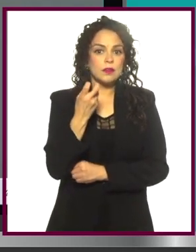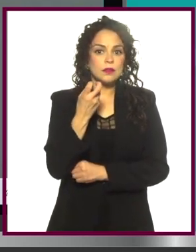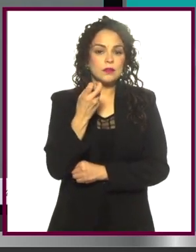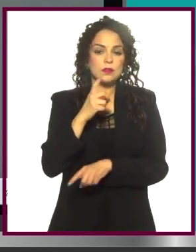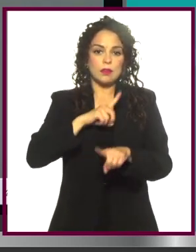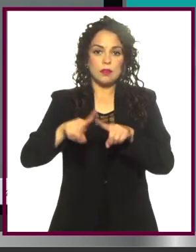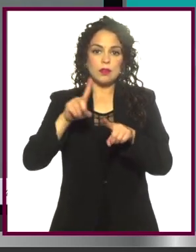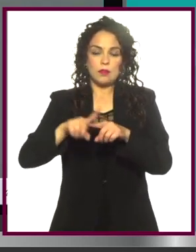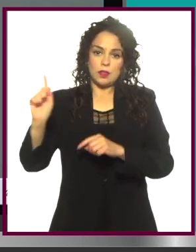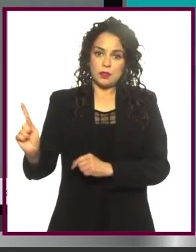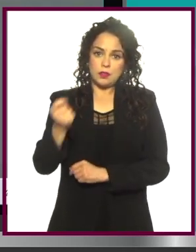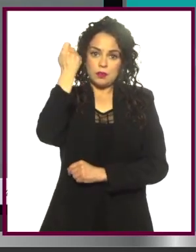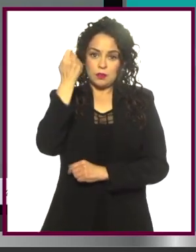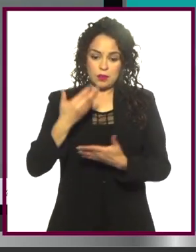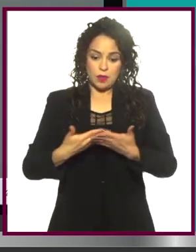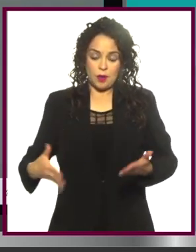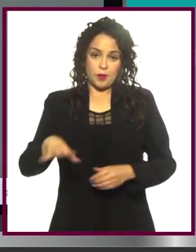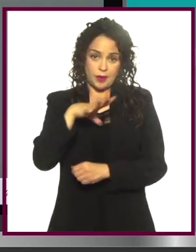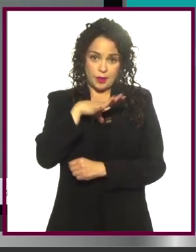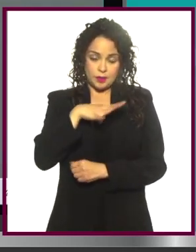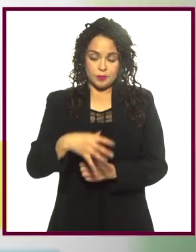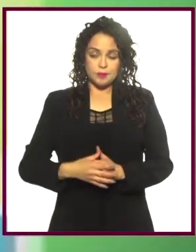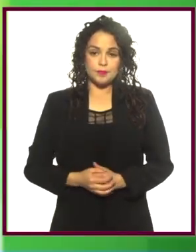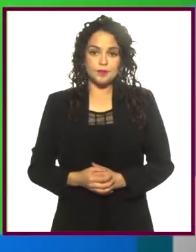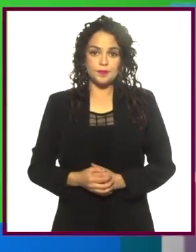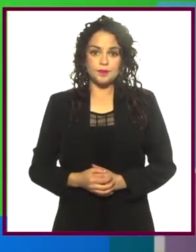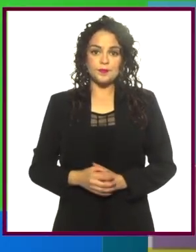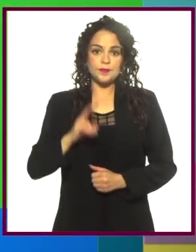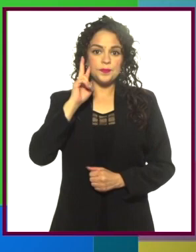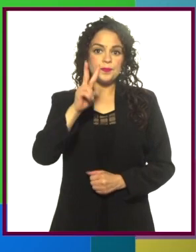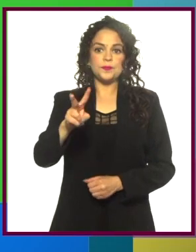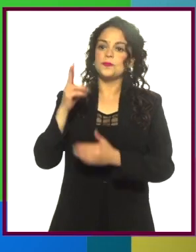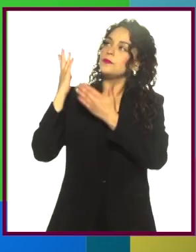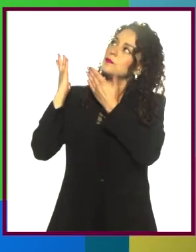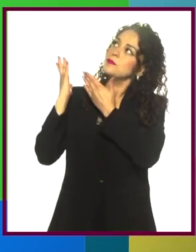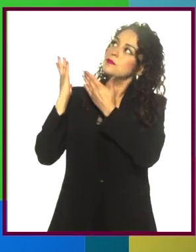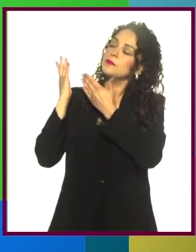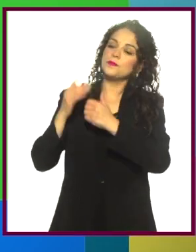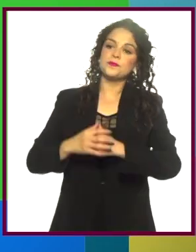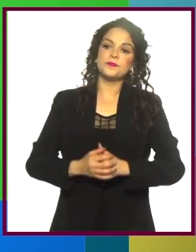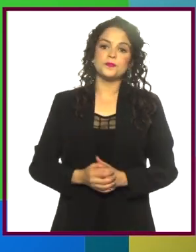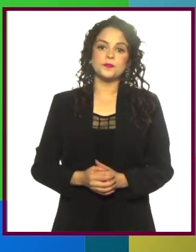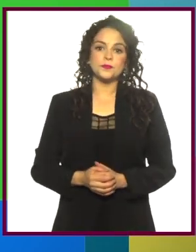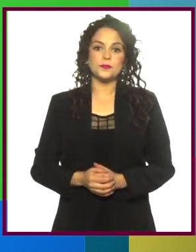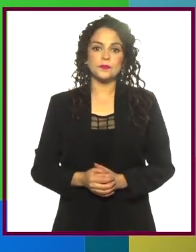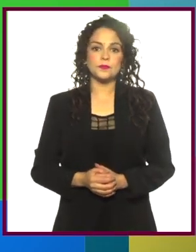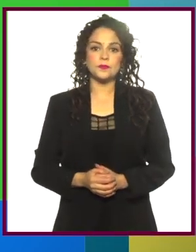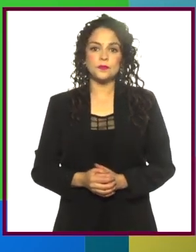de estos artefactos que hoy en día nos acompañan.